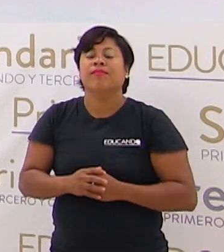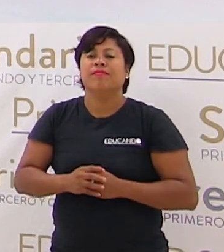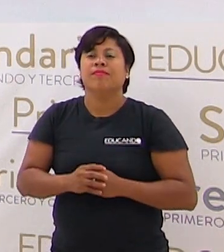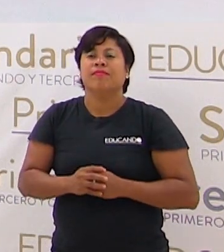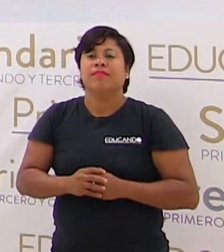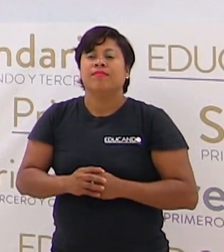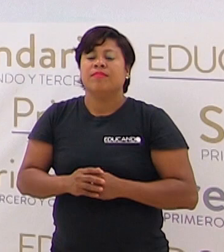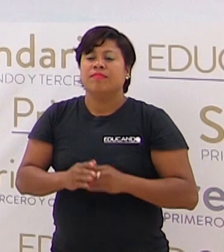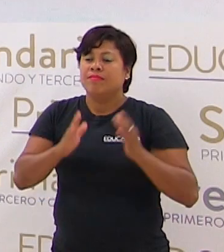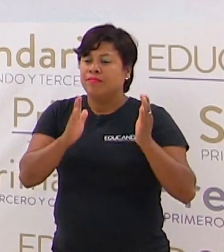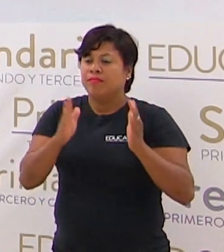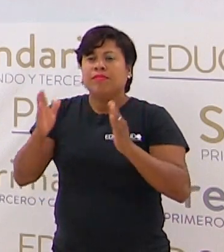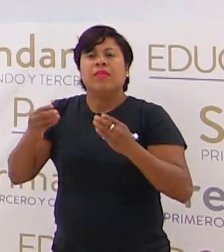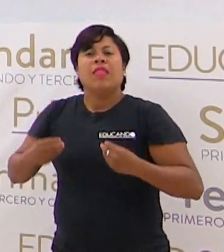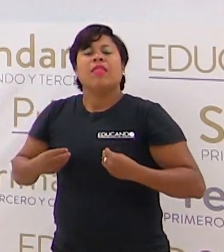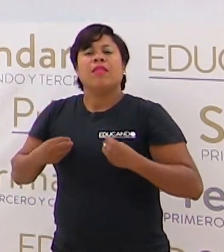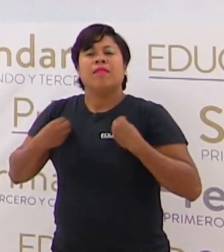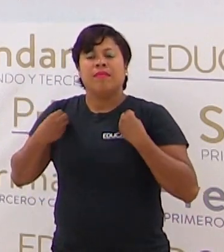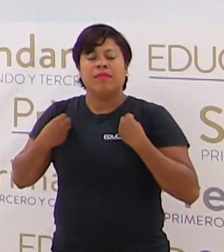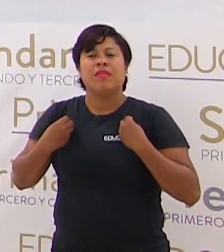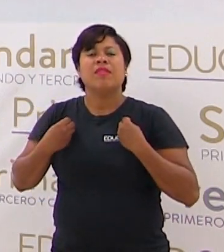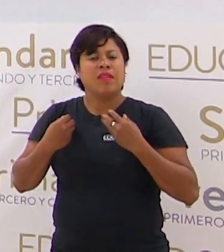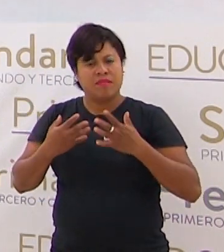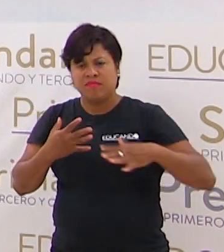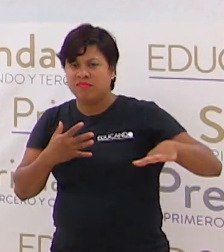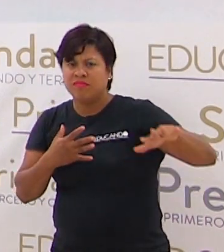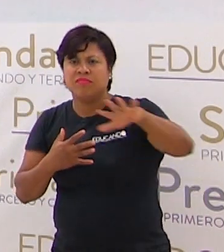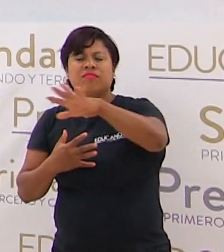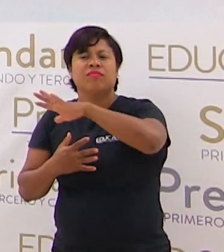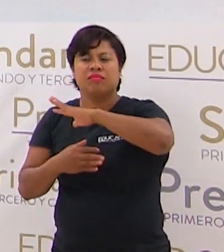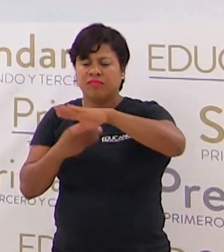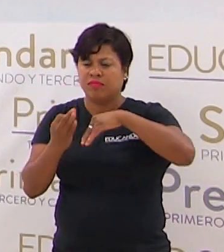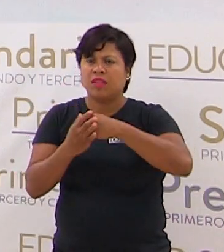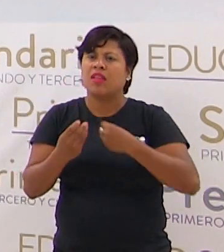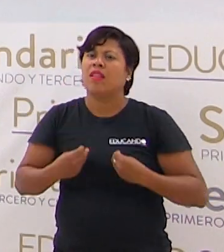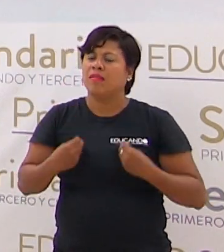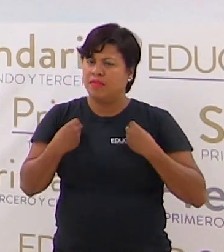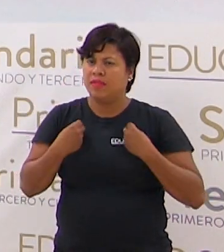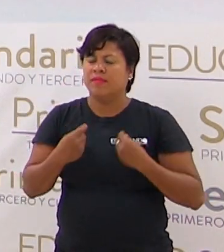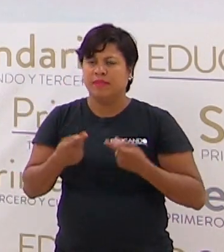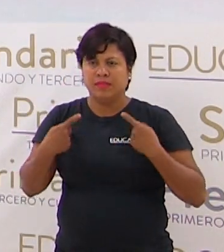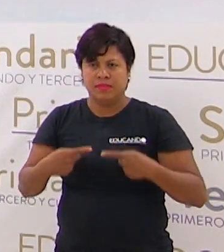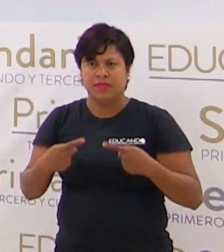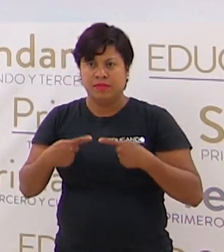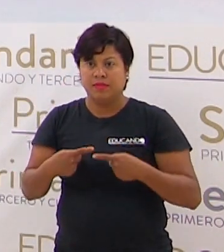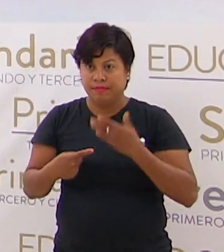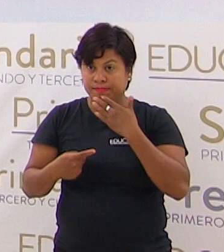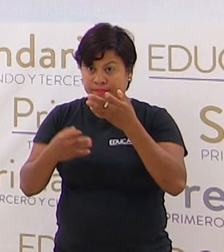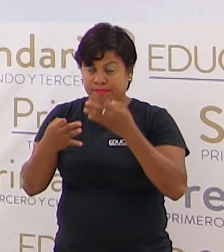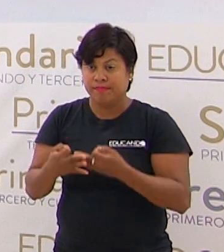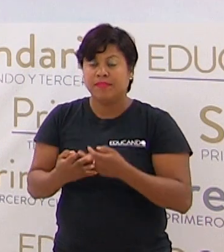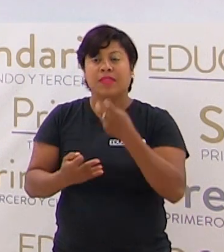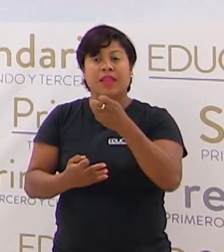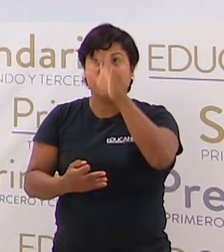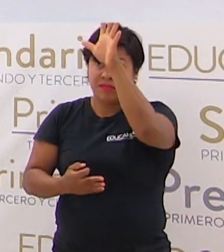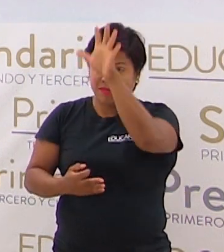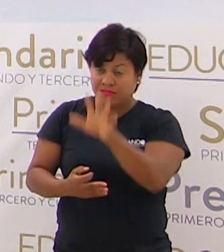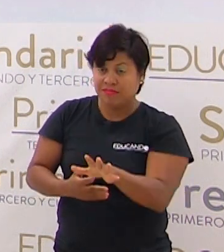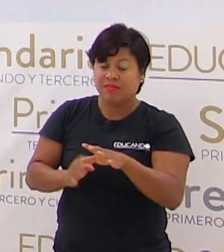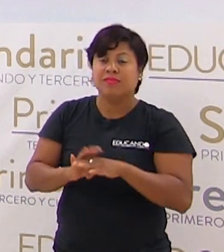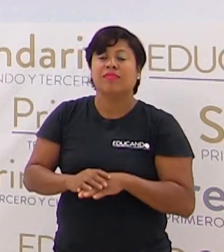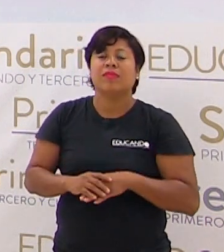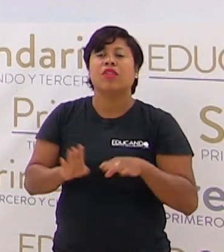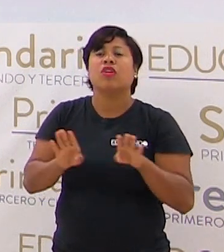bien, escenas de la vida social porfiriana, ¿correcto? Y es así,